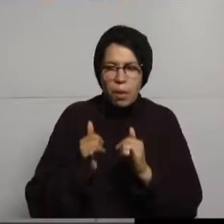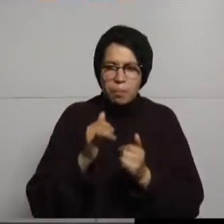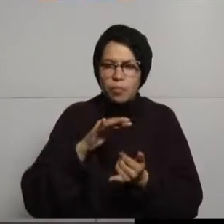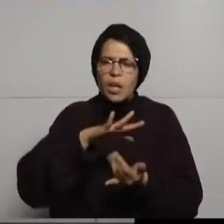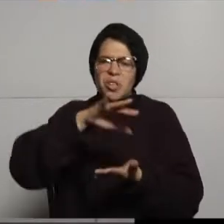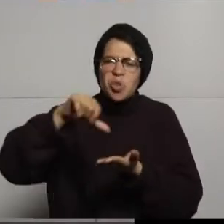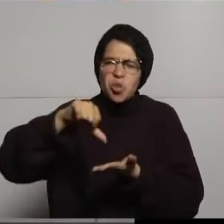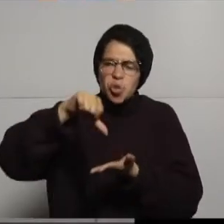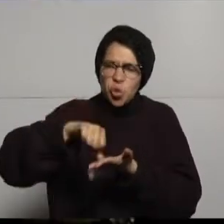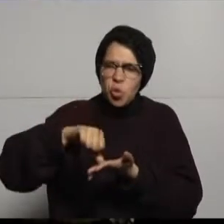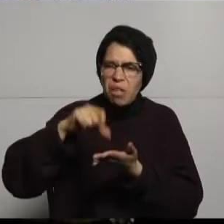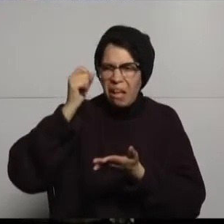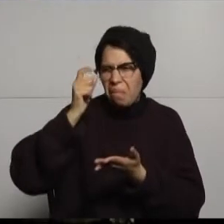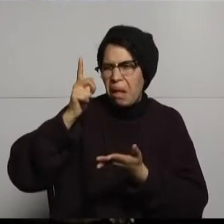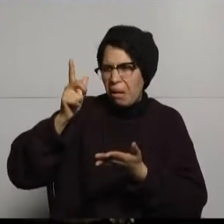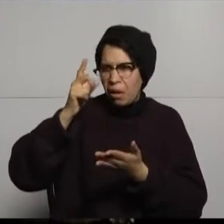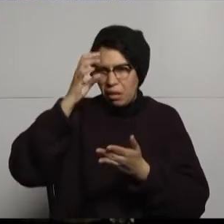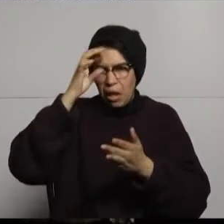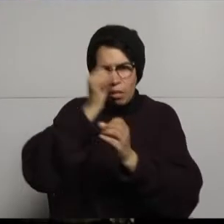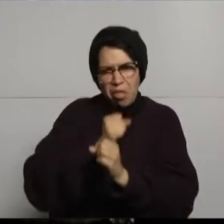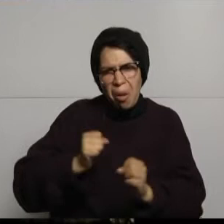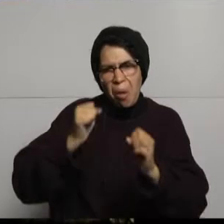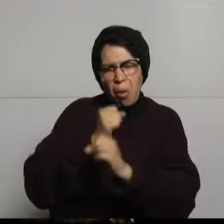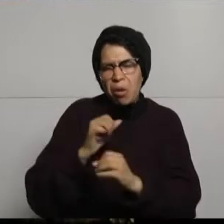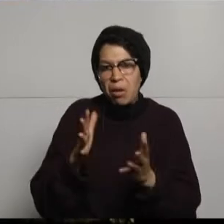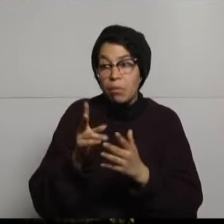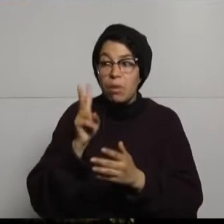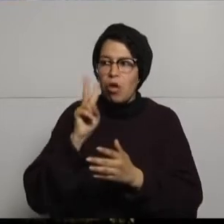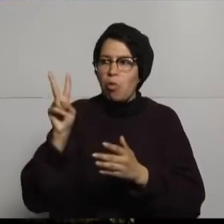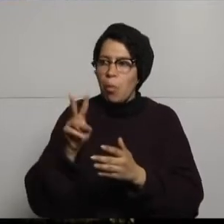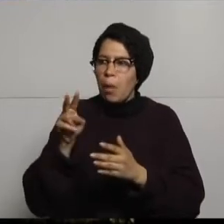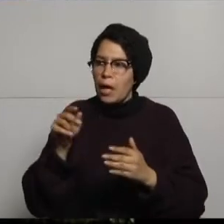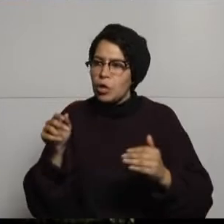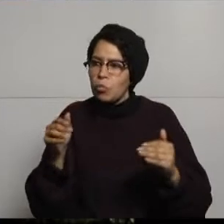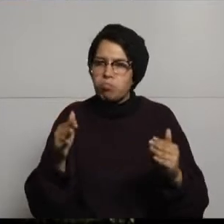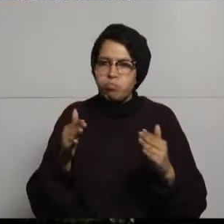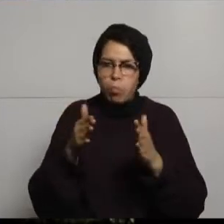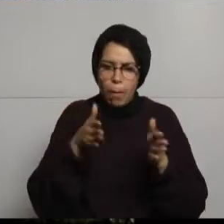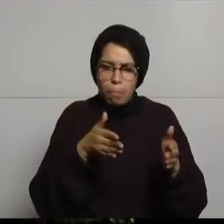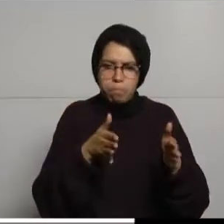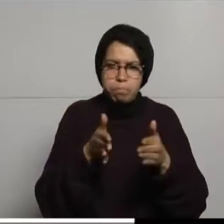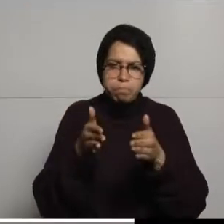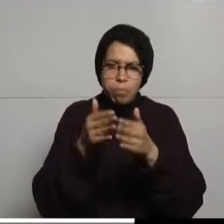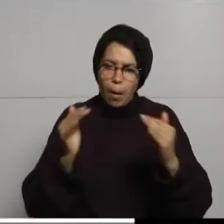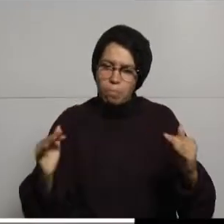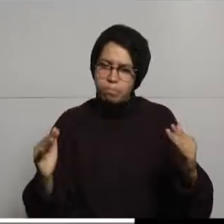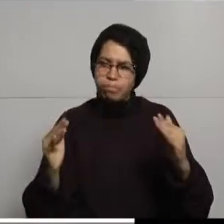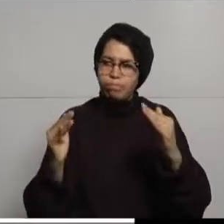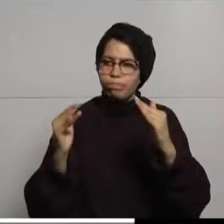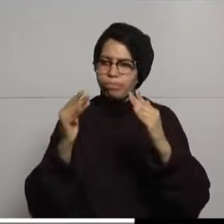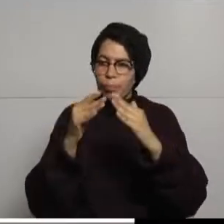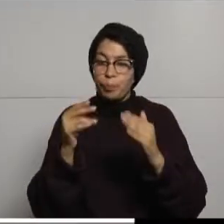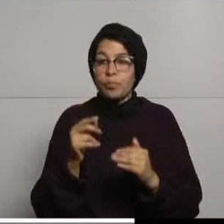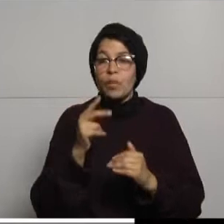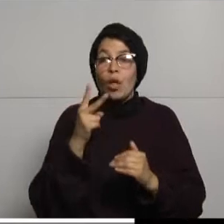inteligentes. Esto es la ciudad, para quienes no lo conozcan, es un valle estrecho, les decía, 2,5 millones de habitantes.